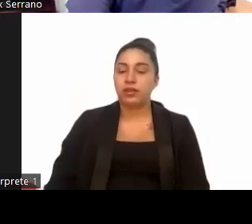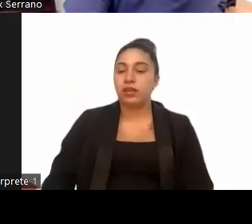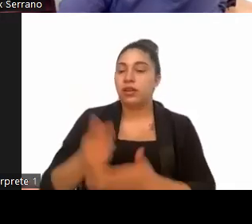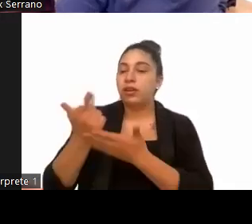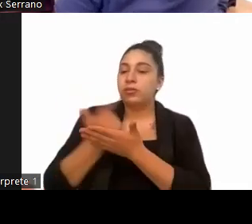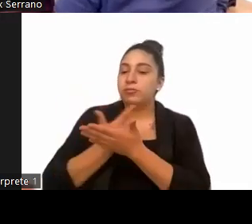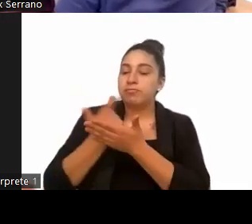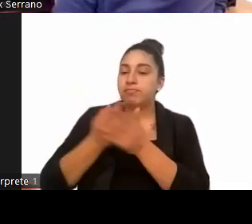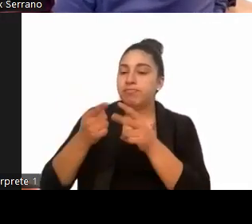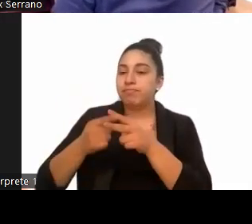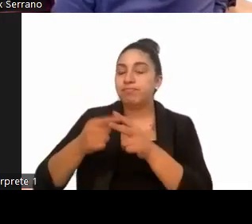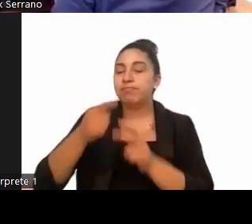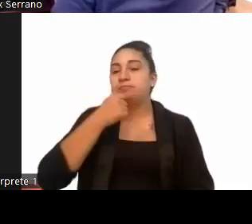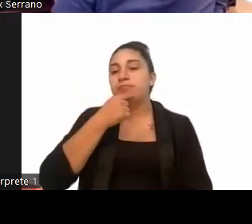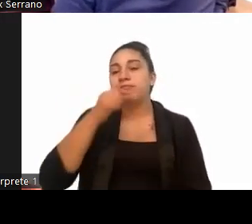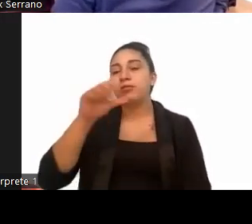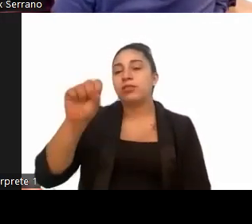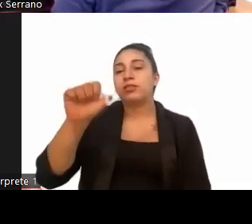Saldaña Lajut.